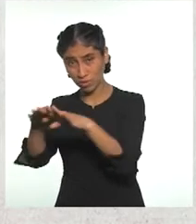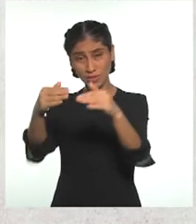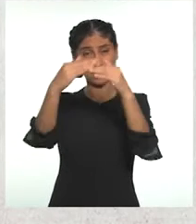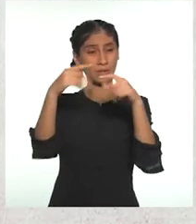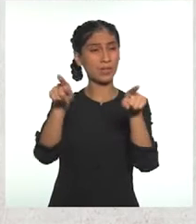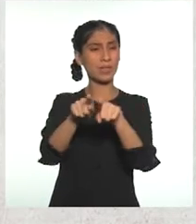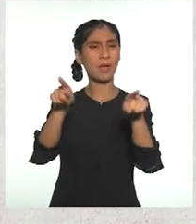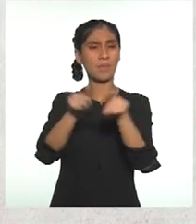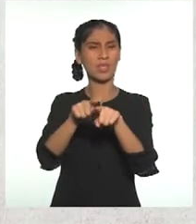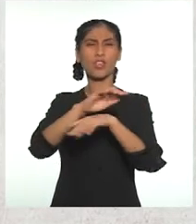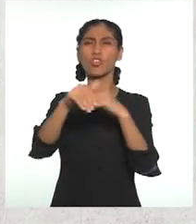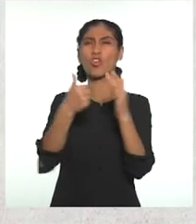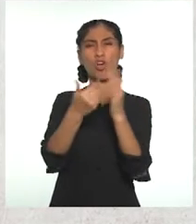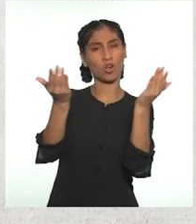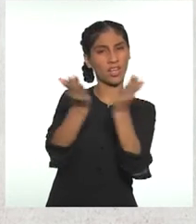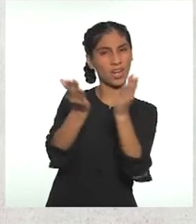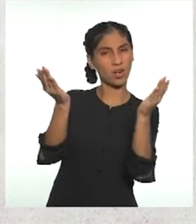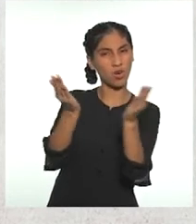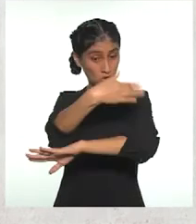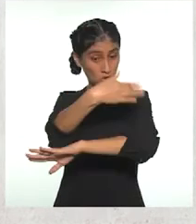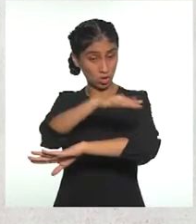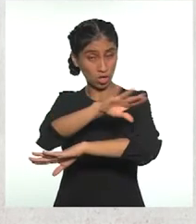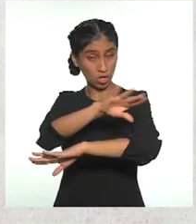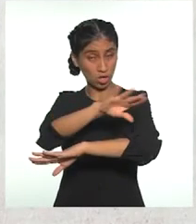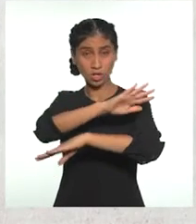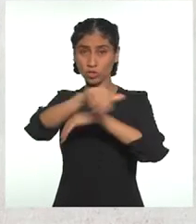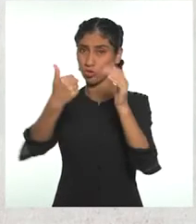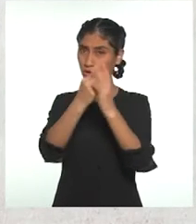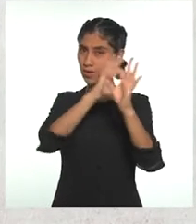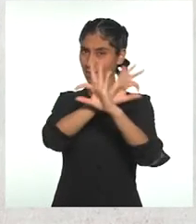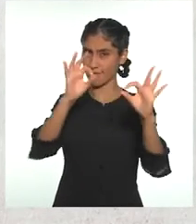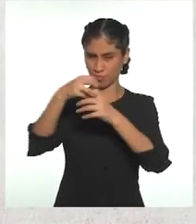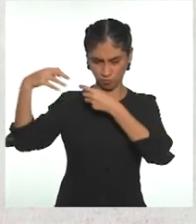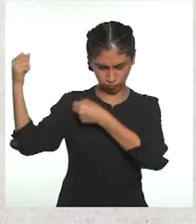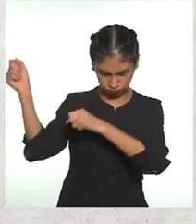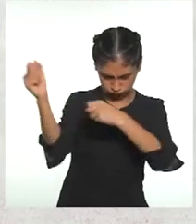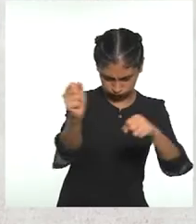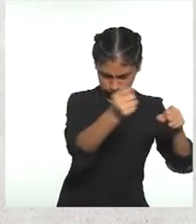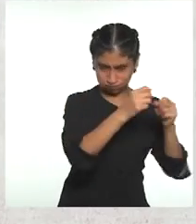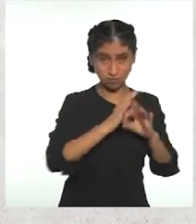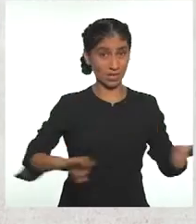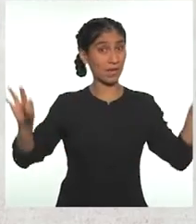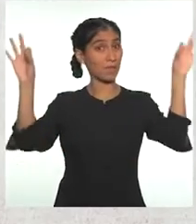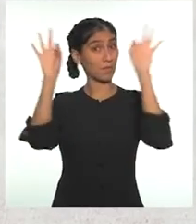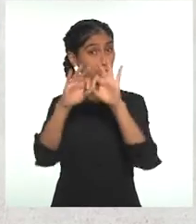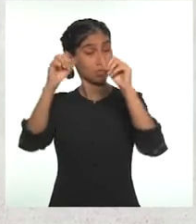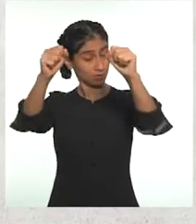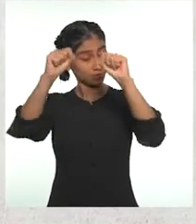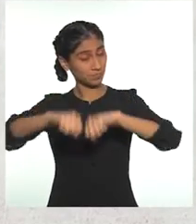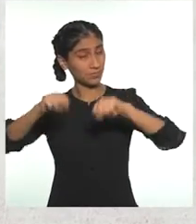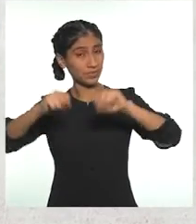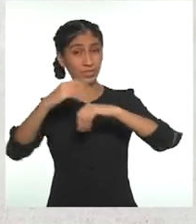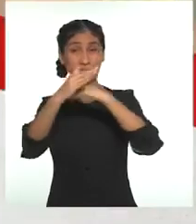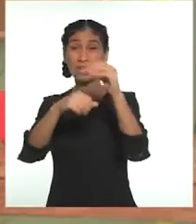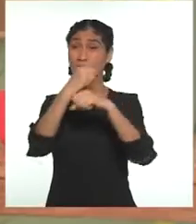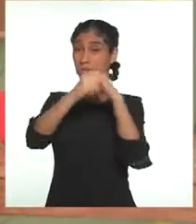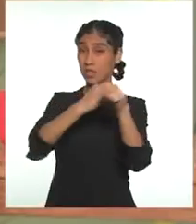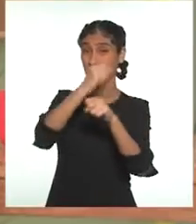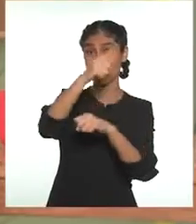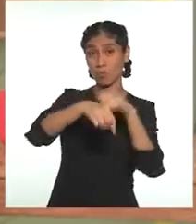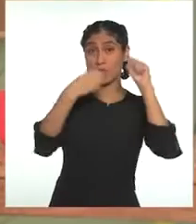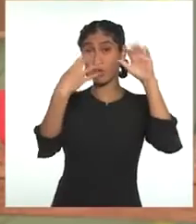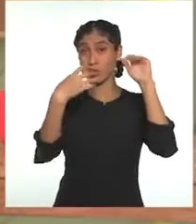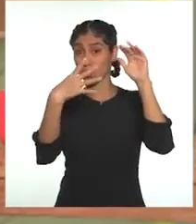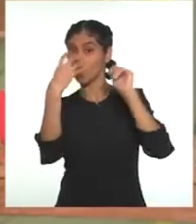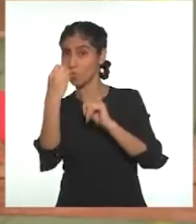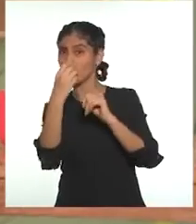lugares públicos como los colegios y el transporte público. Sí, pues en los años 90 la población también tuvo que aprender a